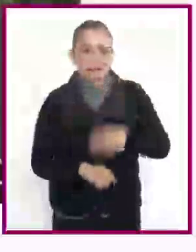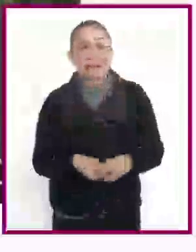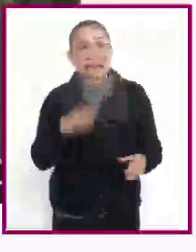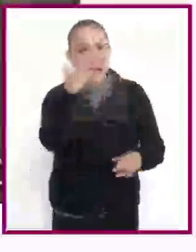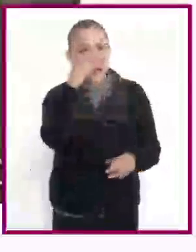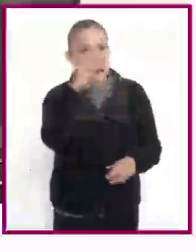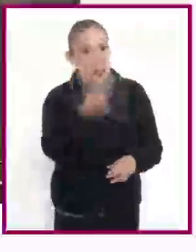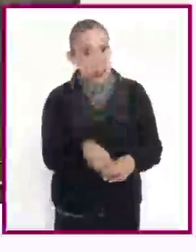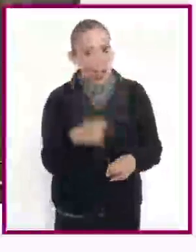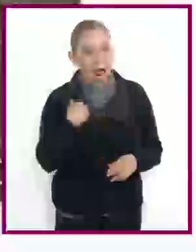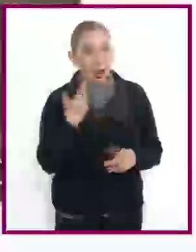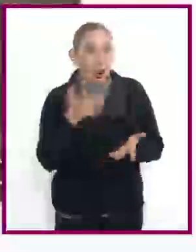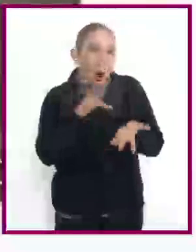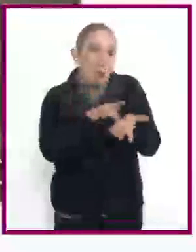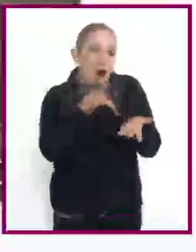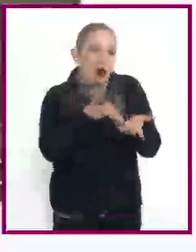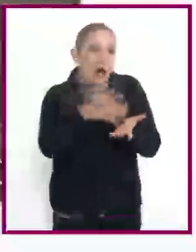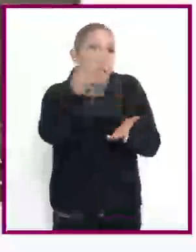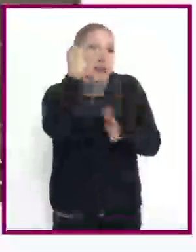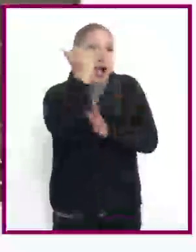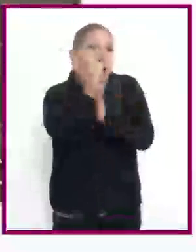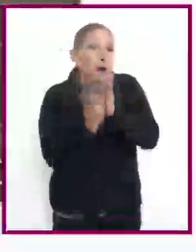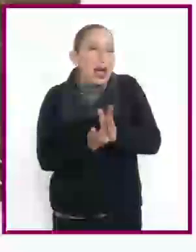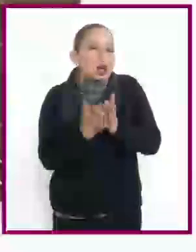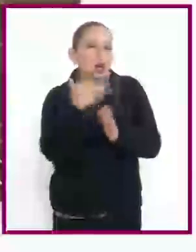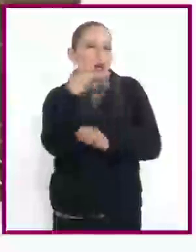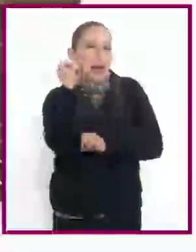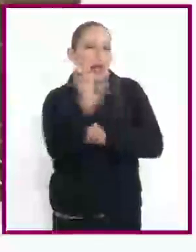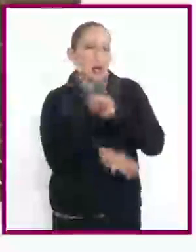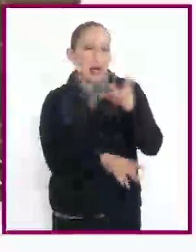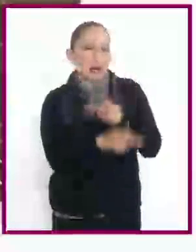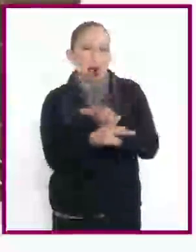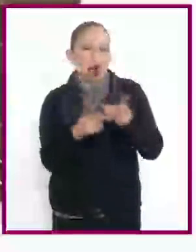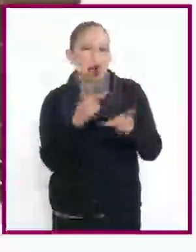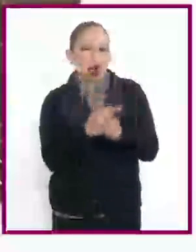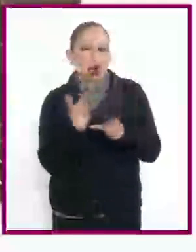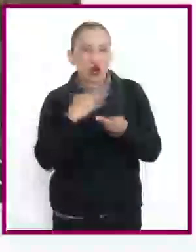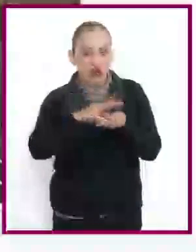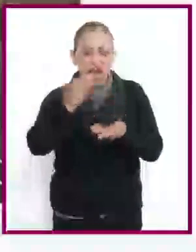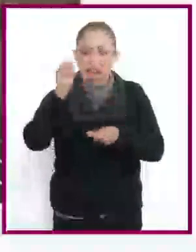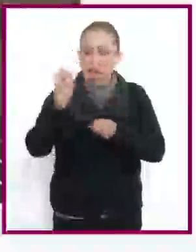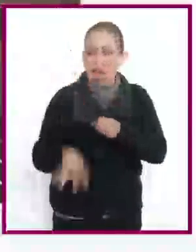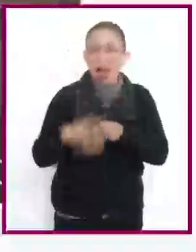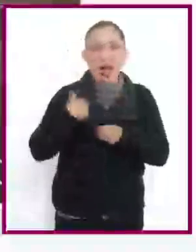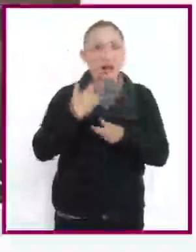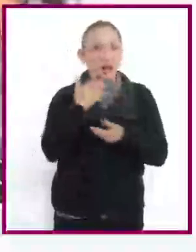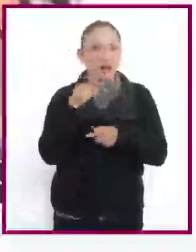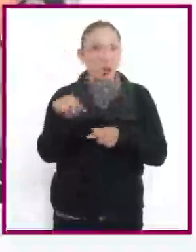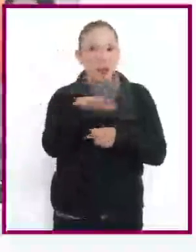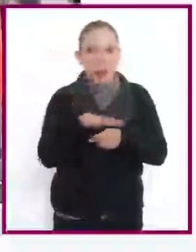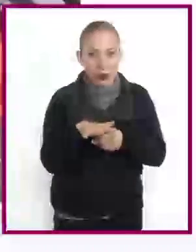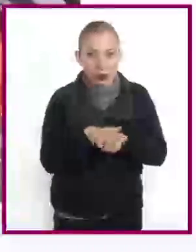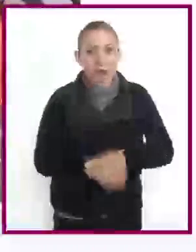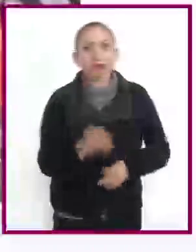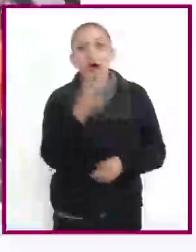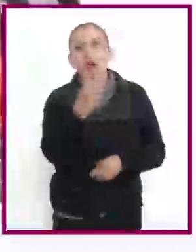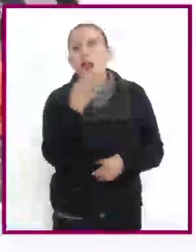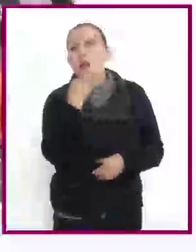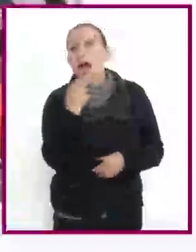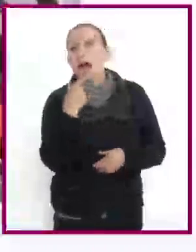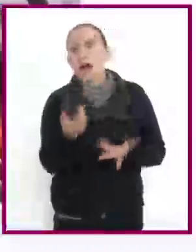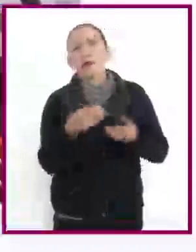huella ecológica. Aún así, deben ser al menos 3 sectores los que se involucren en este cambio: las empresas,